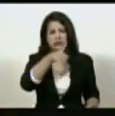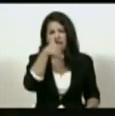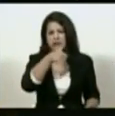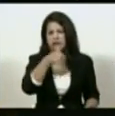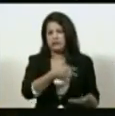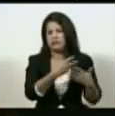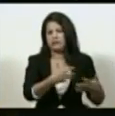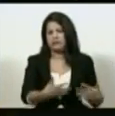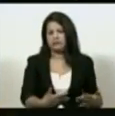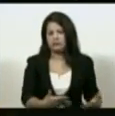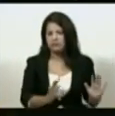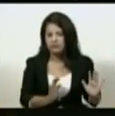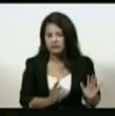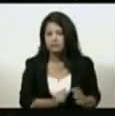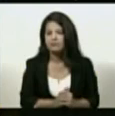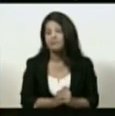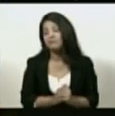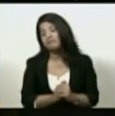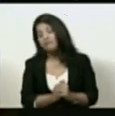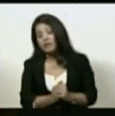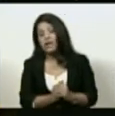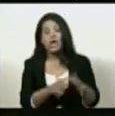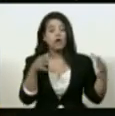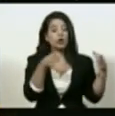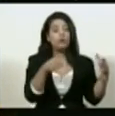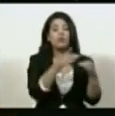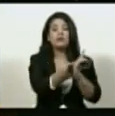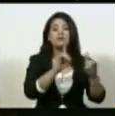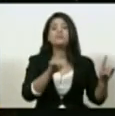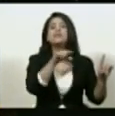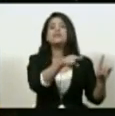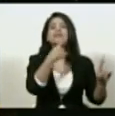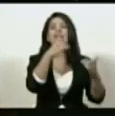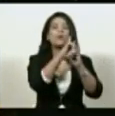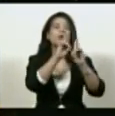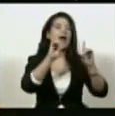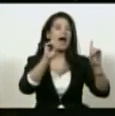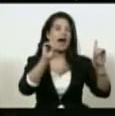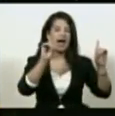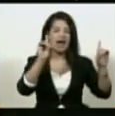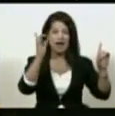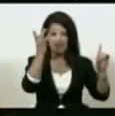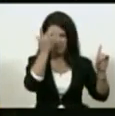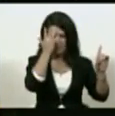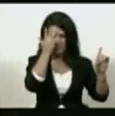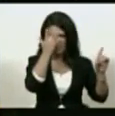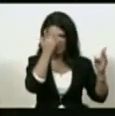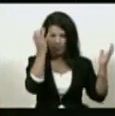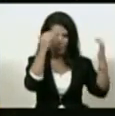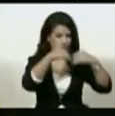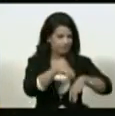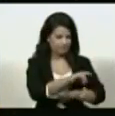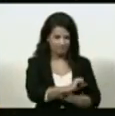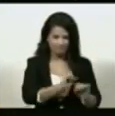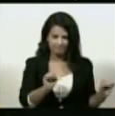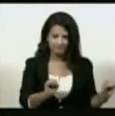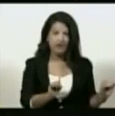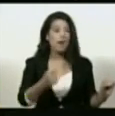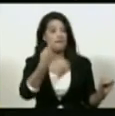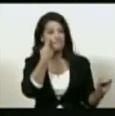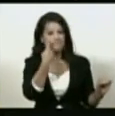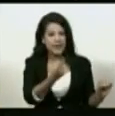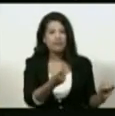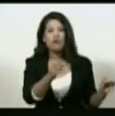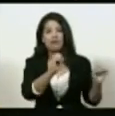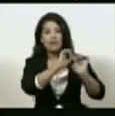El delgado velo democrático de la oposición venezolana ha caído y revela la brutal fuerza